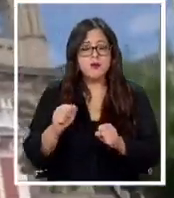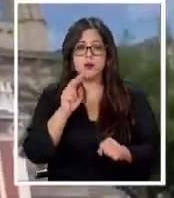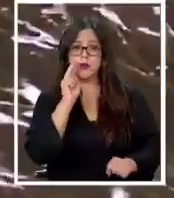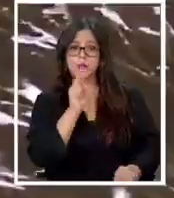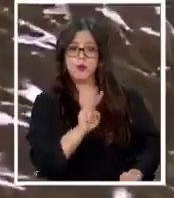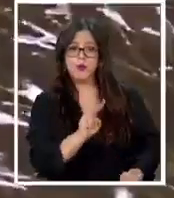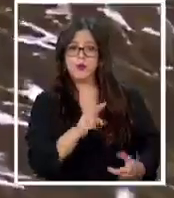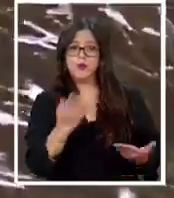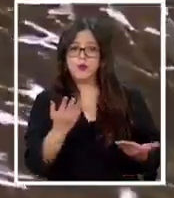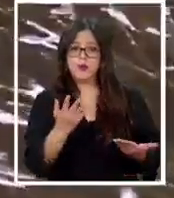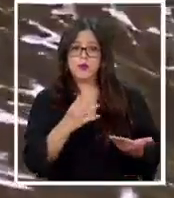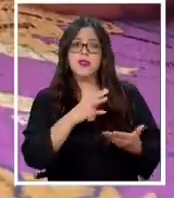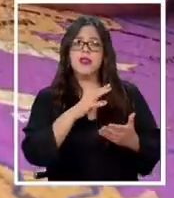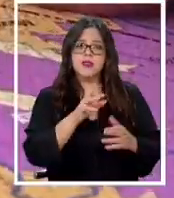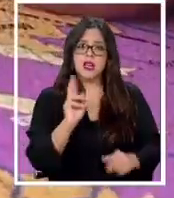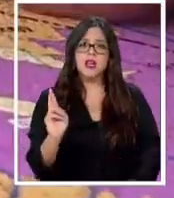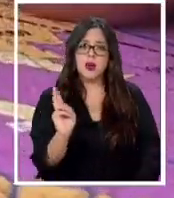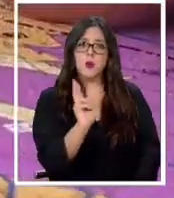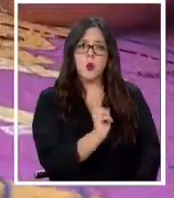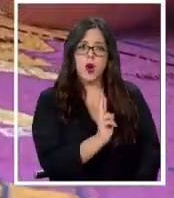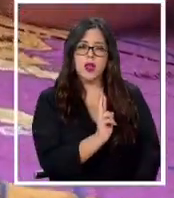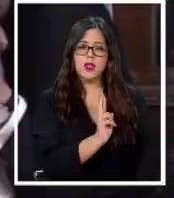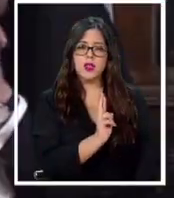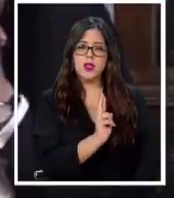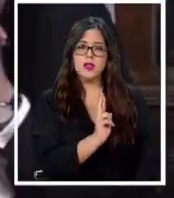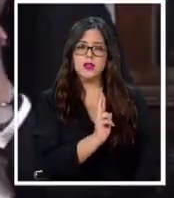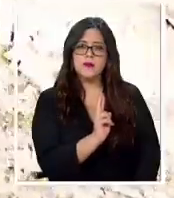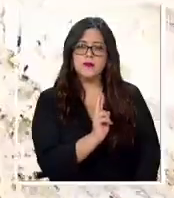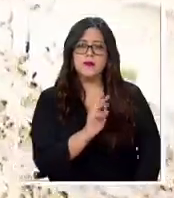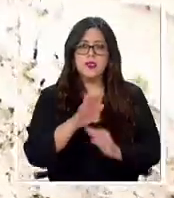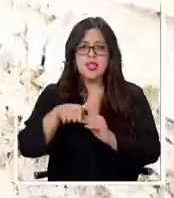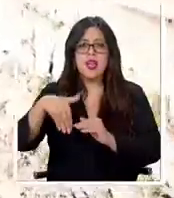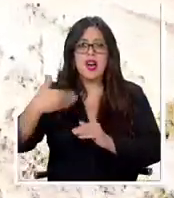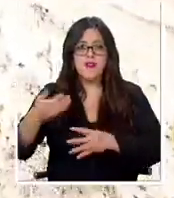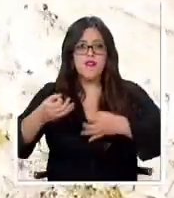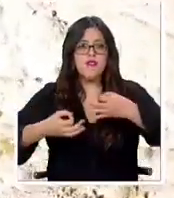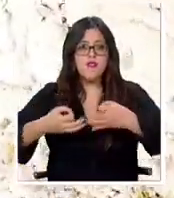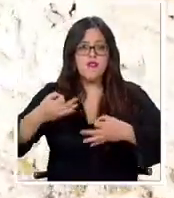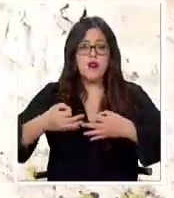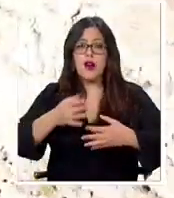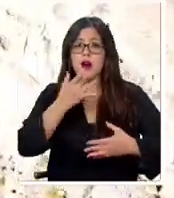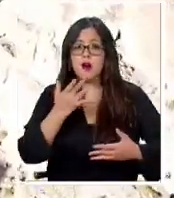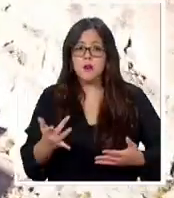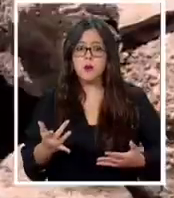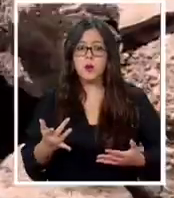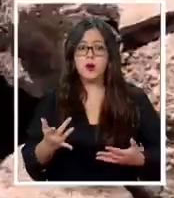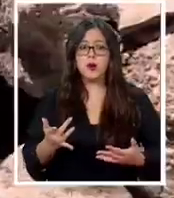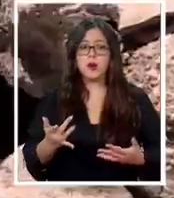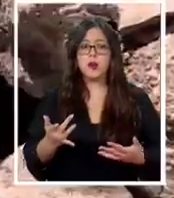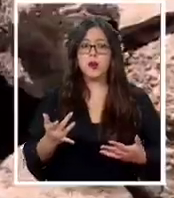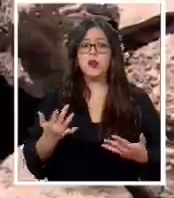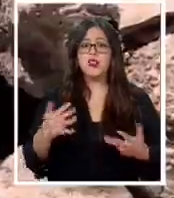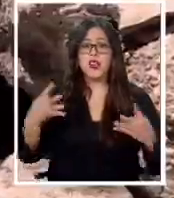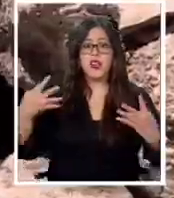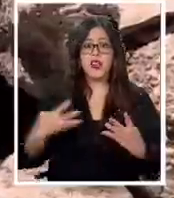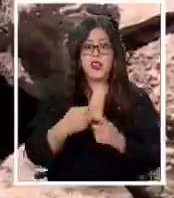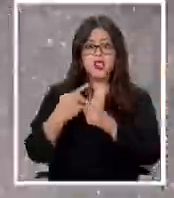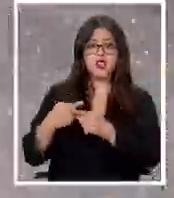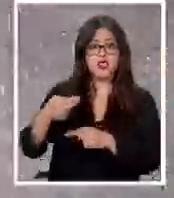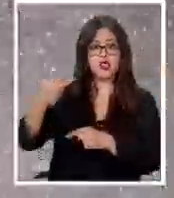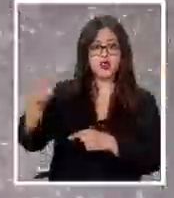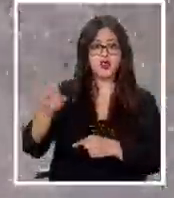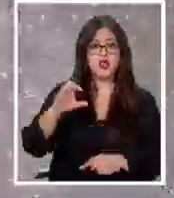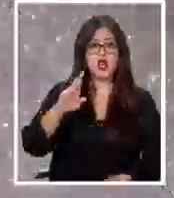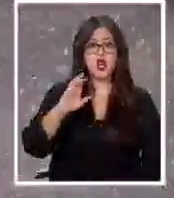es parte de la respuesta que obtuvimos a la salida de esta audiencia porque luego posteriormente sus redes sociales